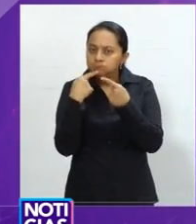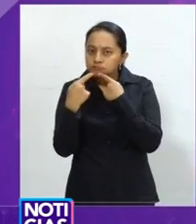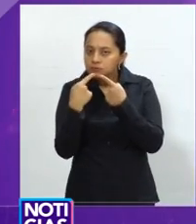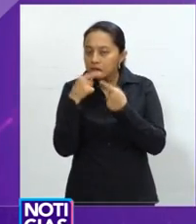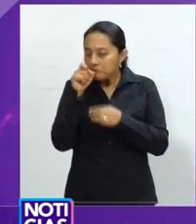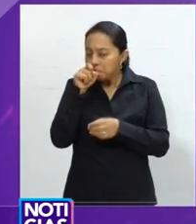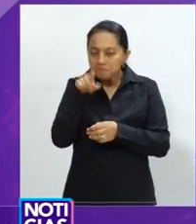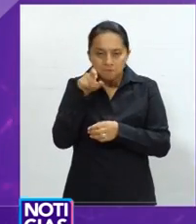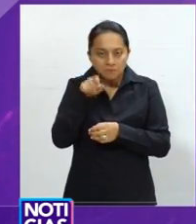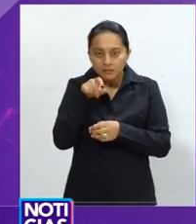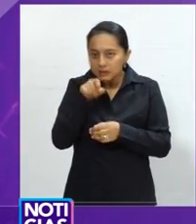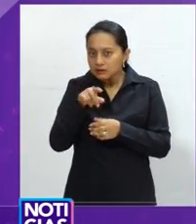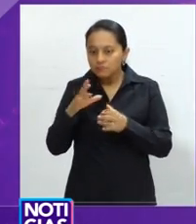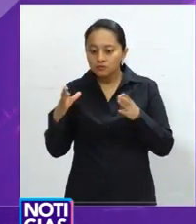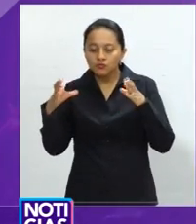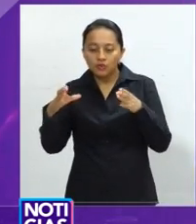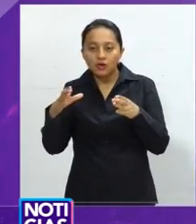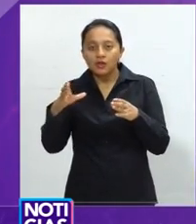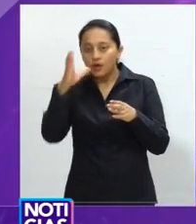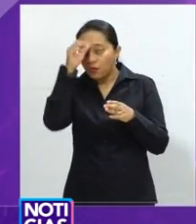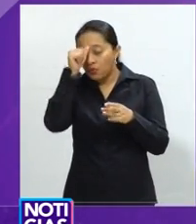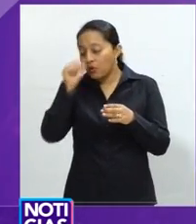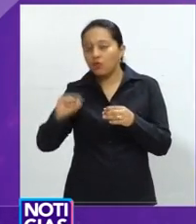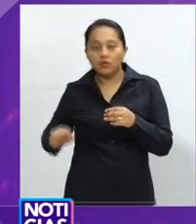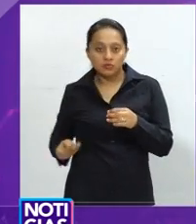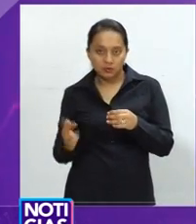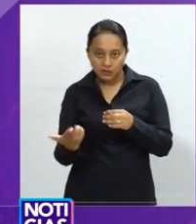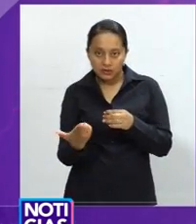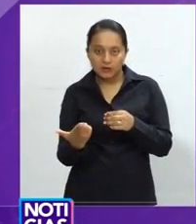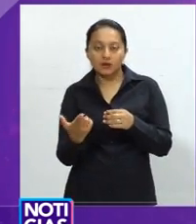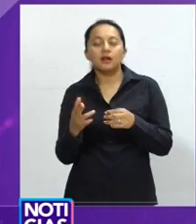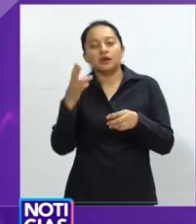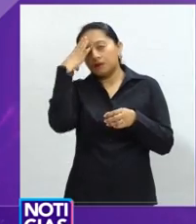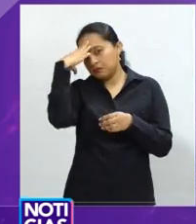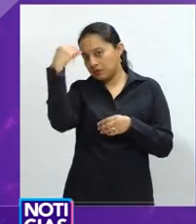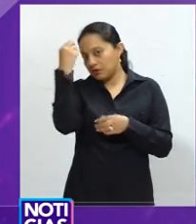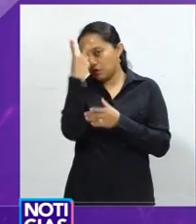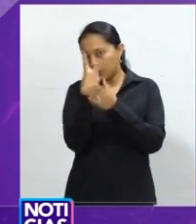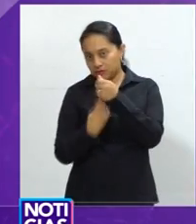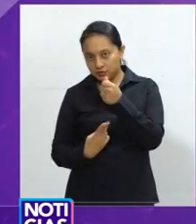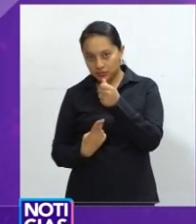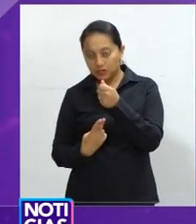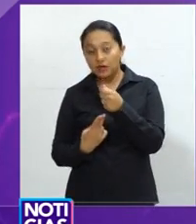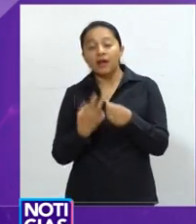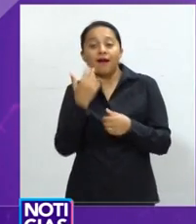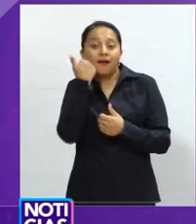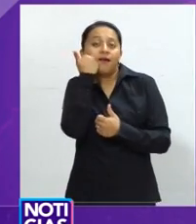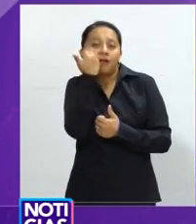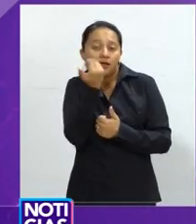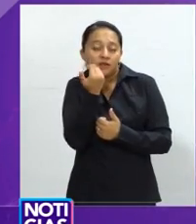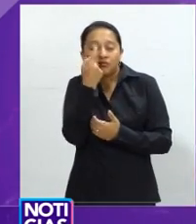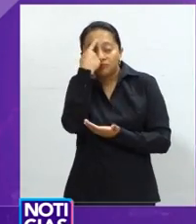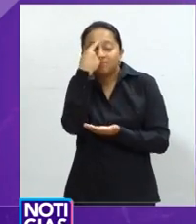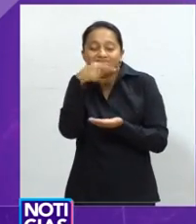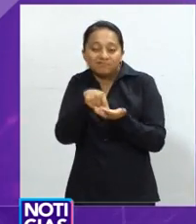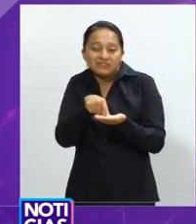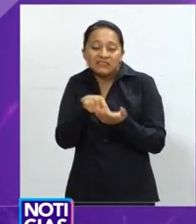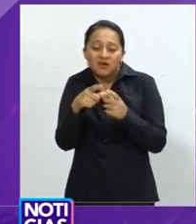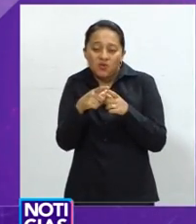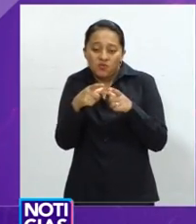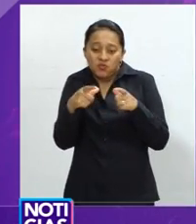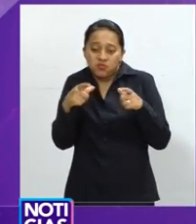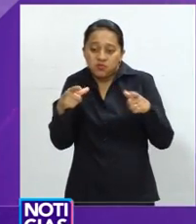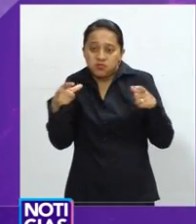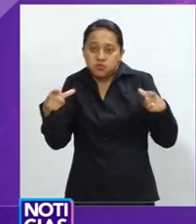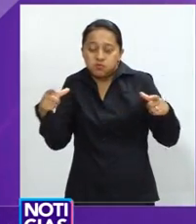y pues bueno incluso allí tan es así que estamos ahí sí de manera distinta que fue